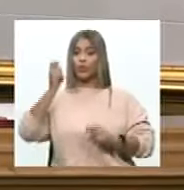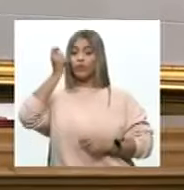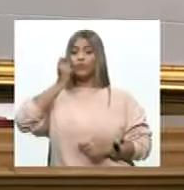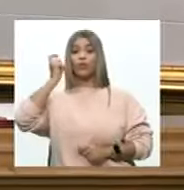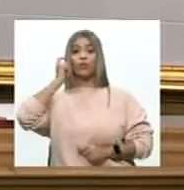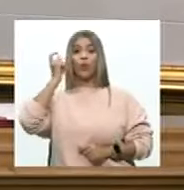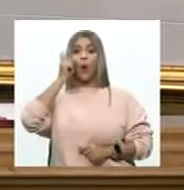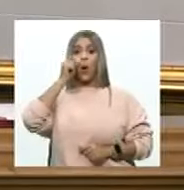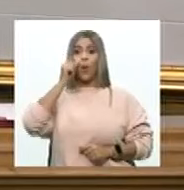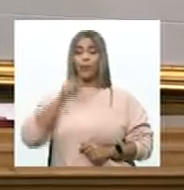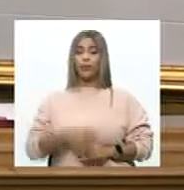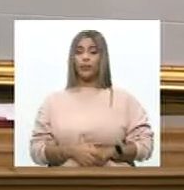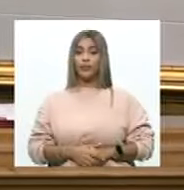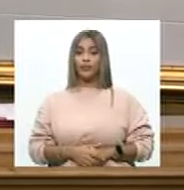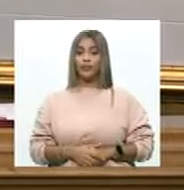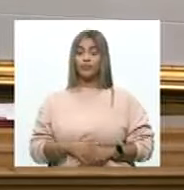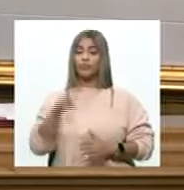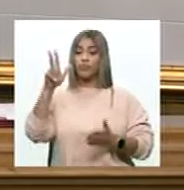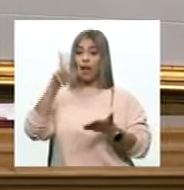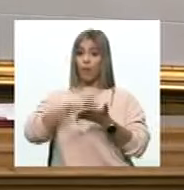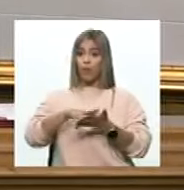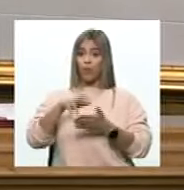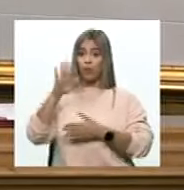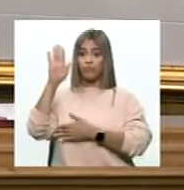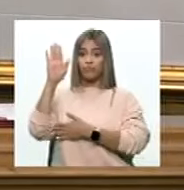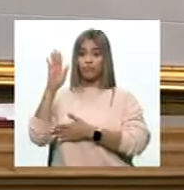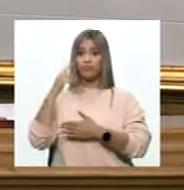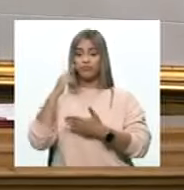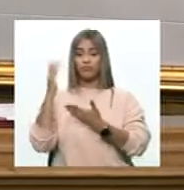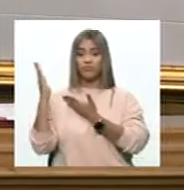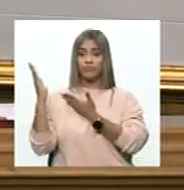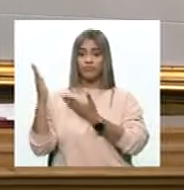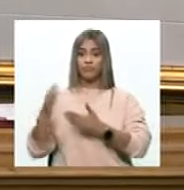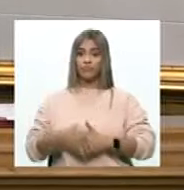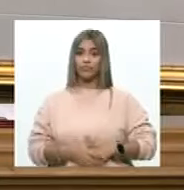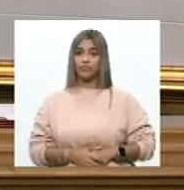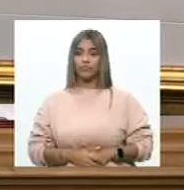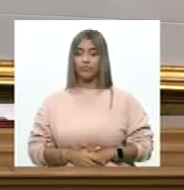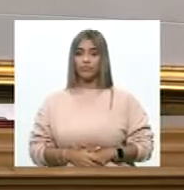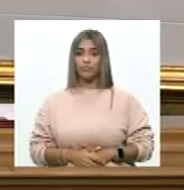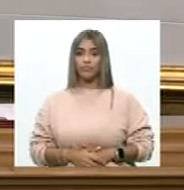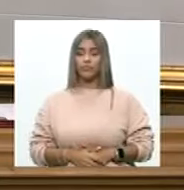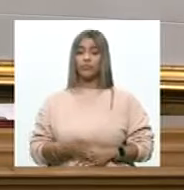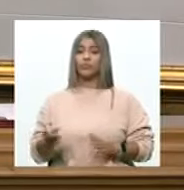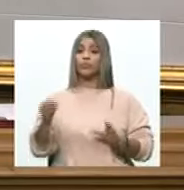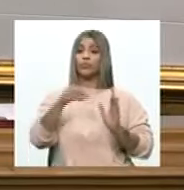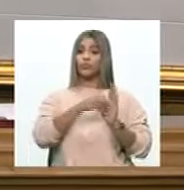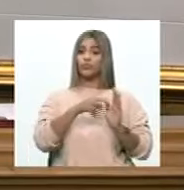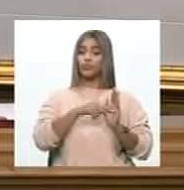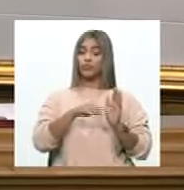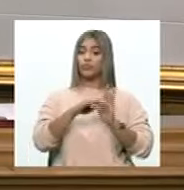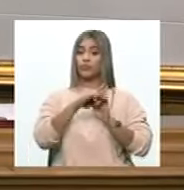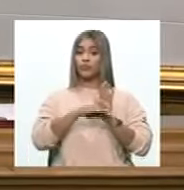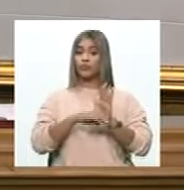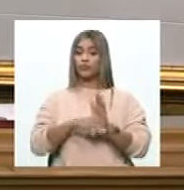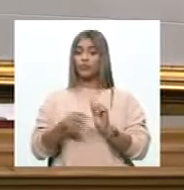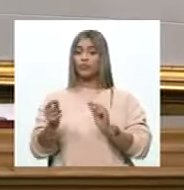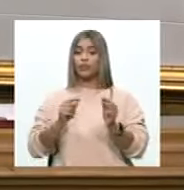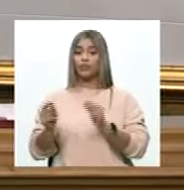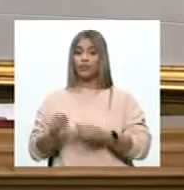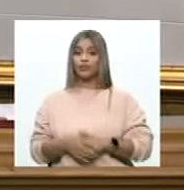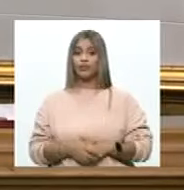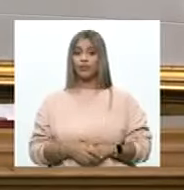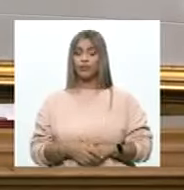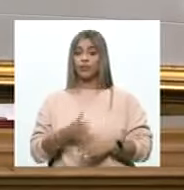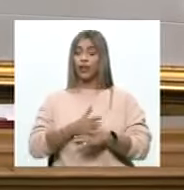los honorables diputados que estén a favor de aprobar la urgencia reglamentaria para incluir el punto en el orden del día, de conformidad